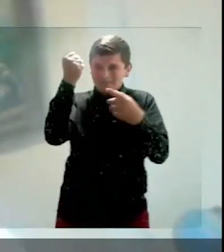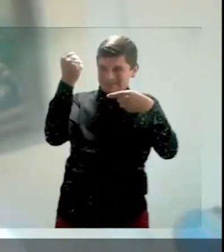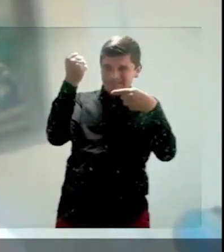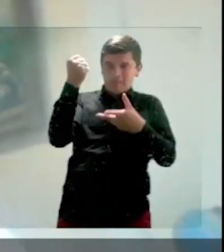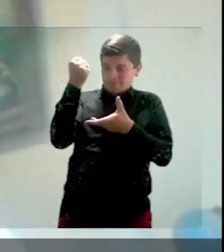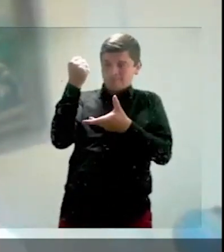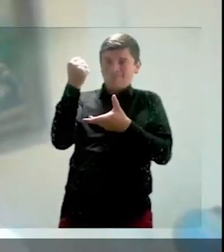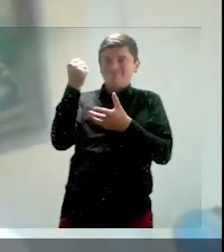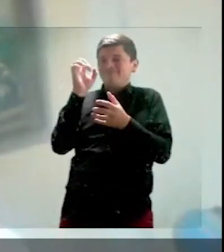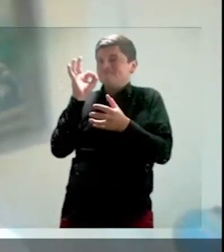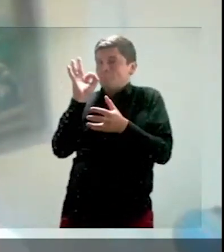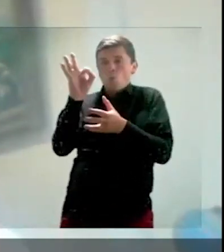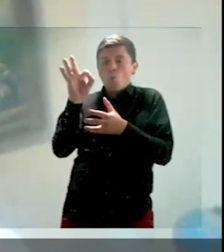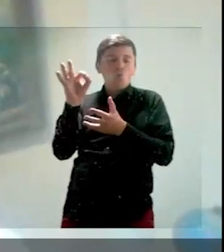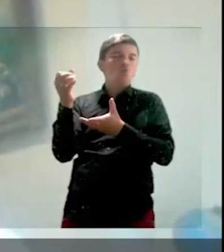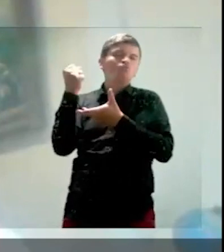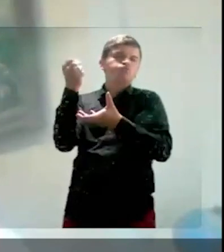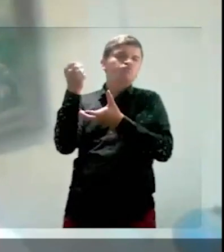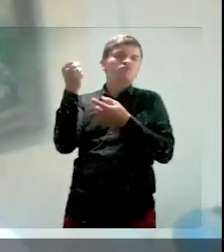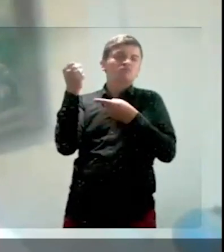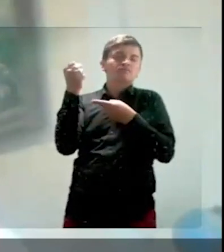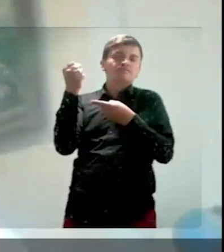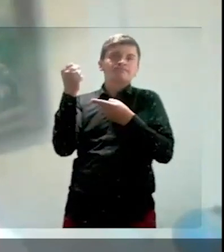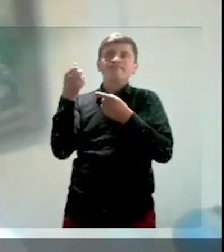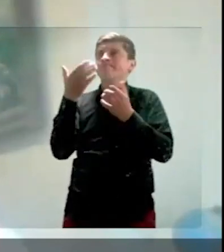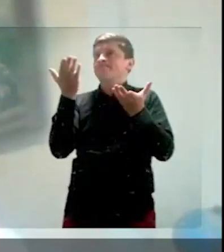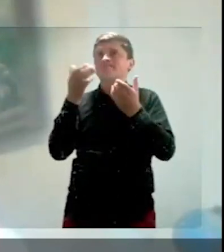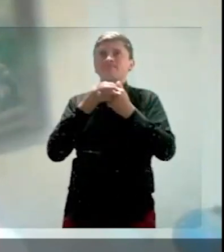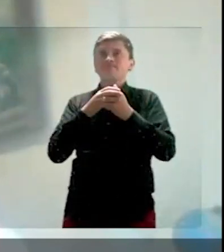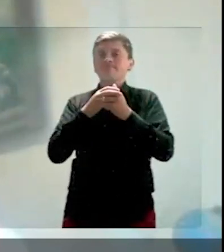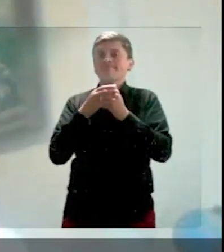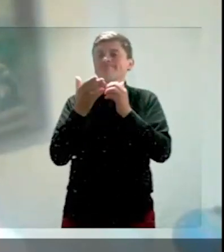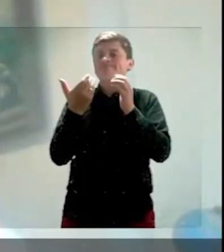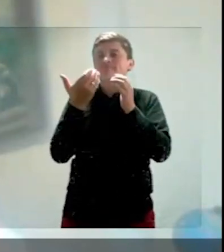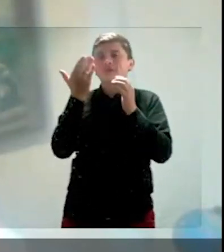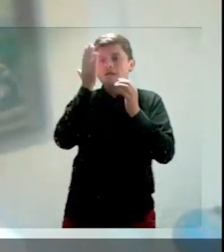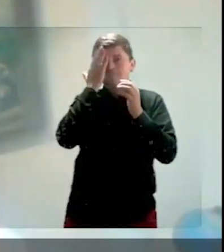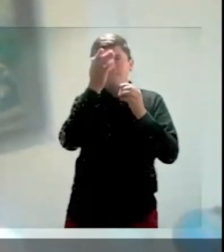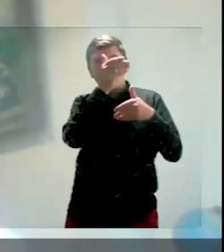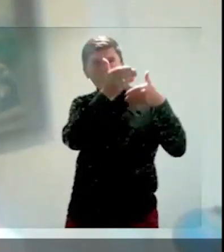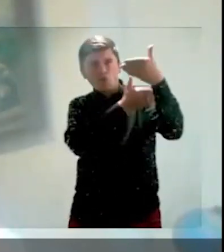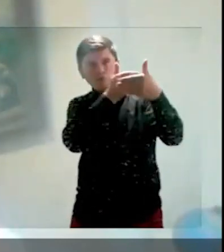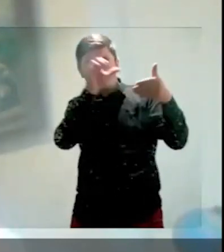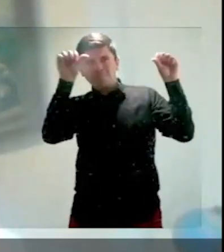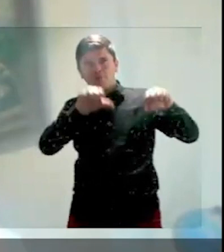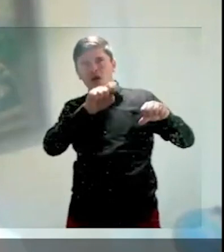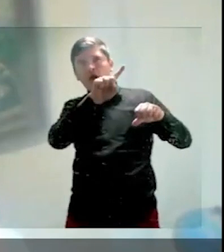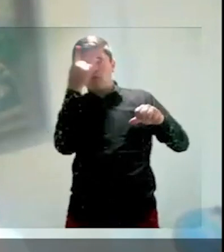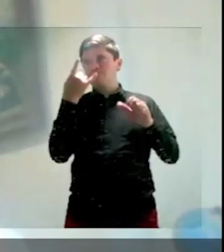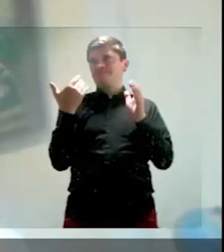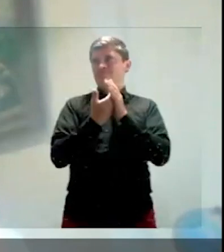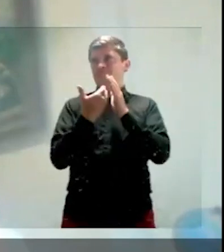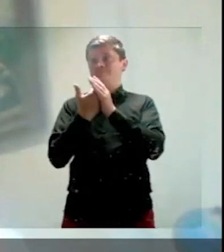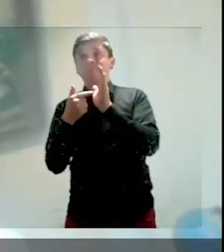muy precisos para demostrar el defecto procedimental, si es un